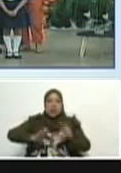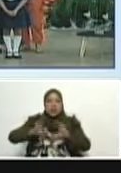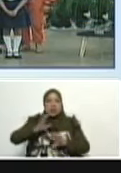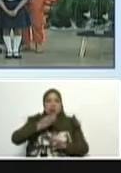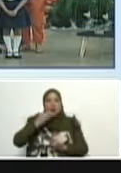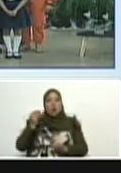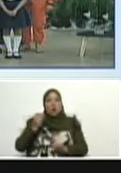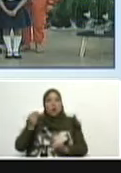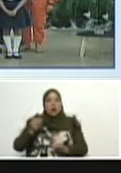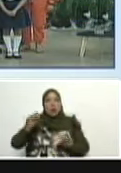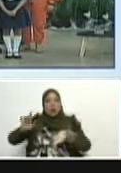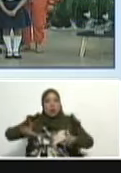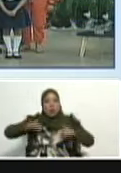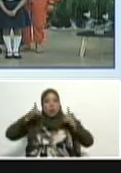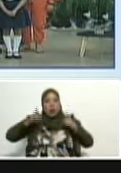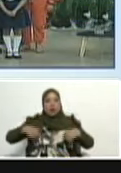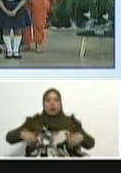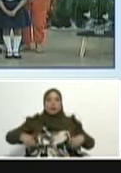La Guaira.